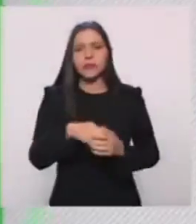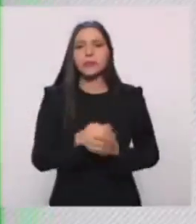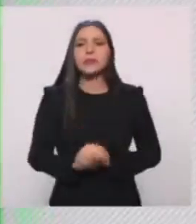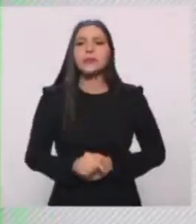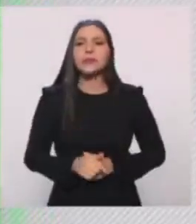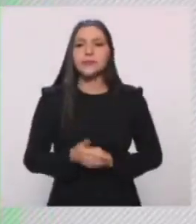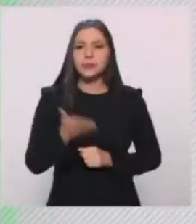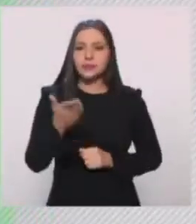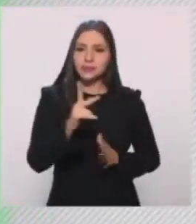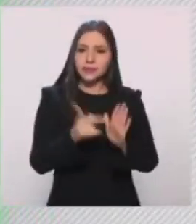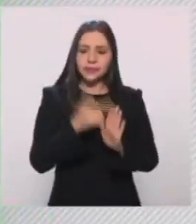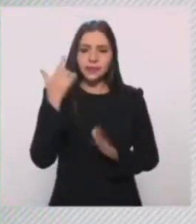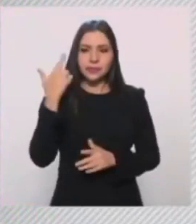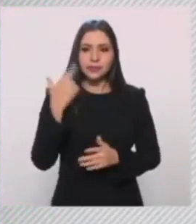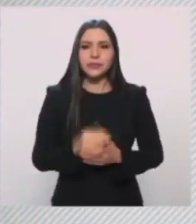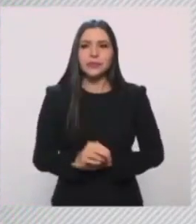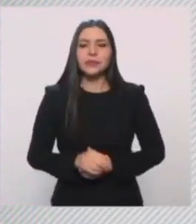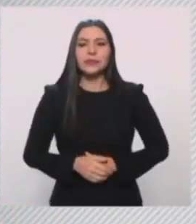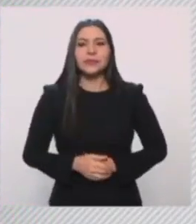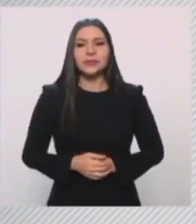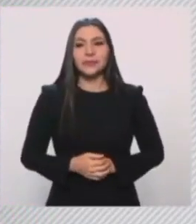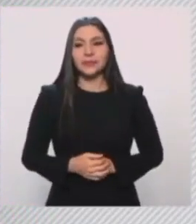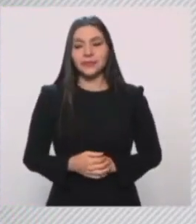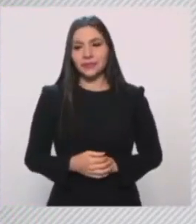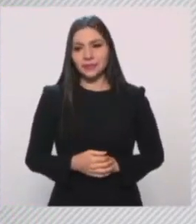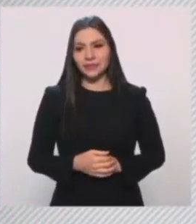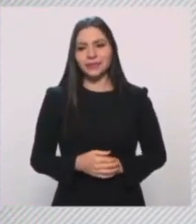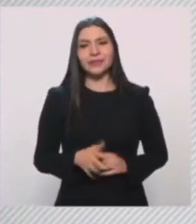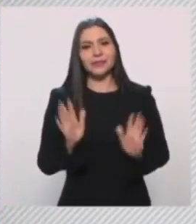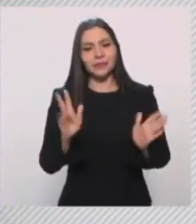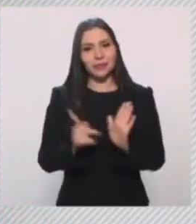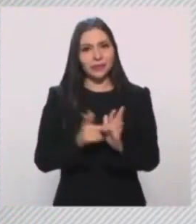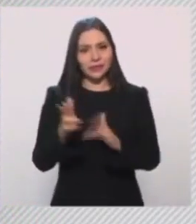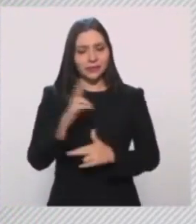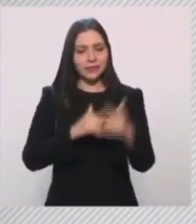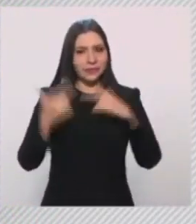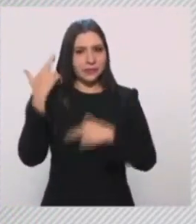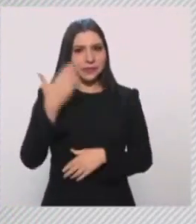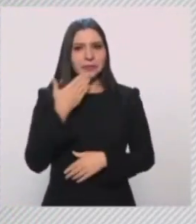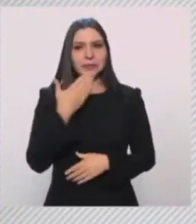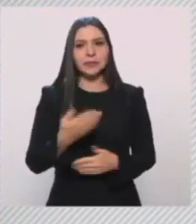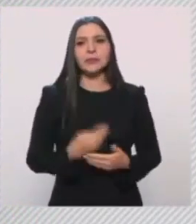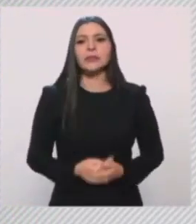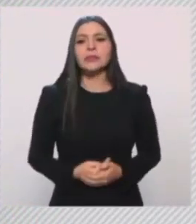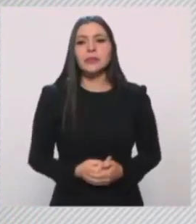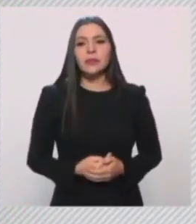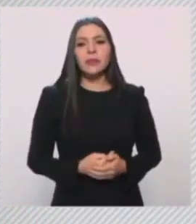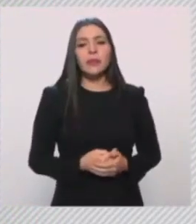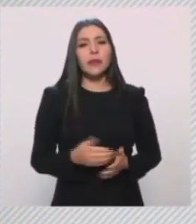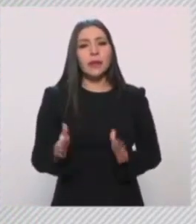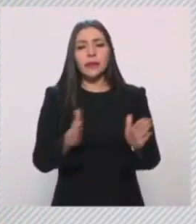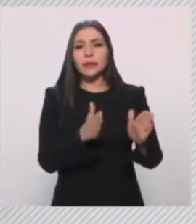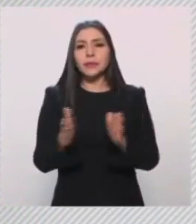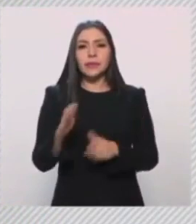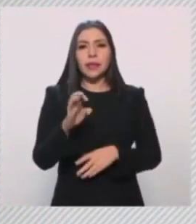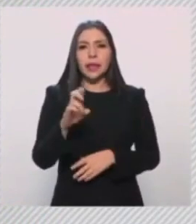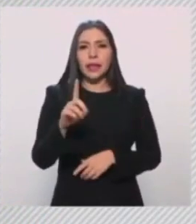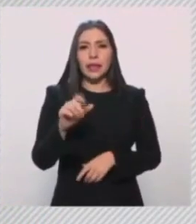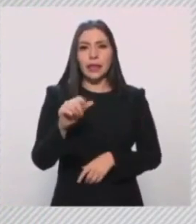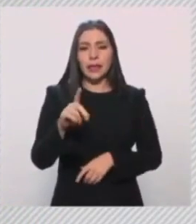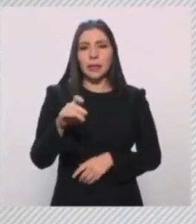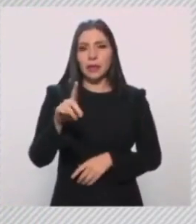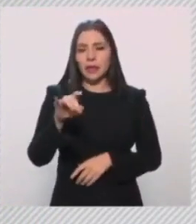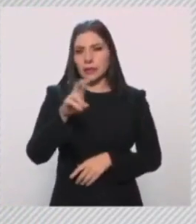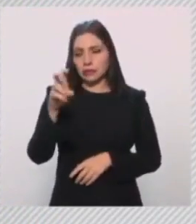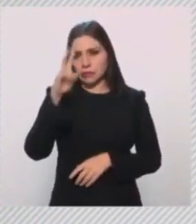lo escuchamos de nuevo. Hola, ¿qué tal? Estamos de regreso. Estamos Ya de se regreso. escucha bien. Decíamos que en la Edad Media, en efecto, aquello fue un desastre.